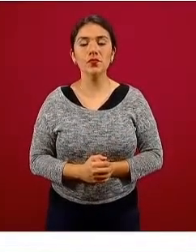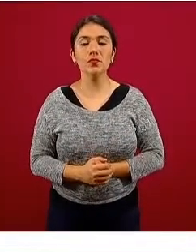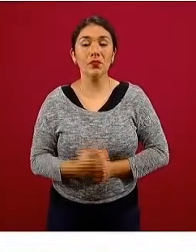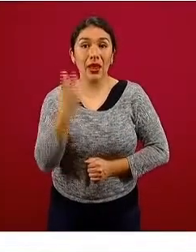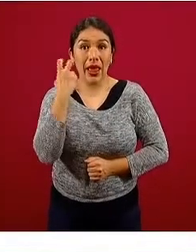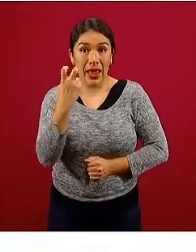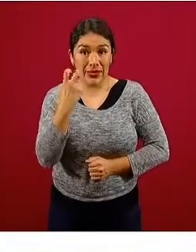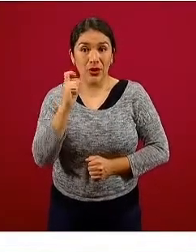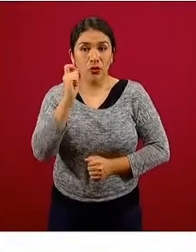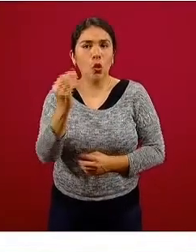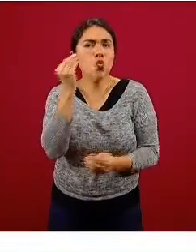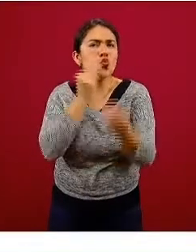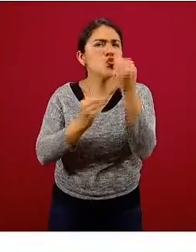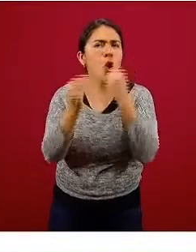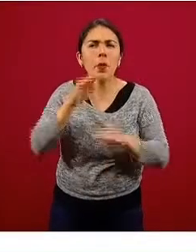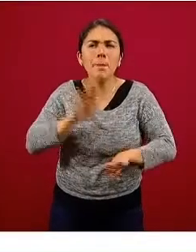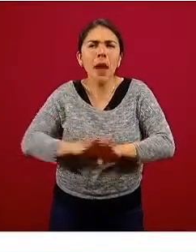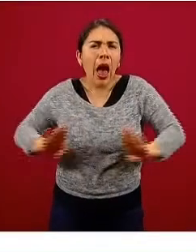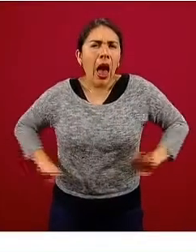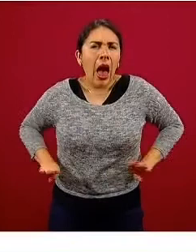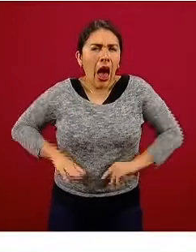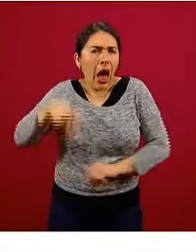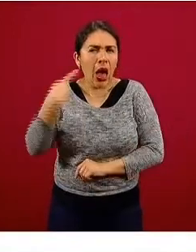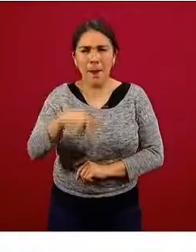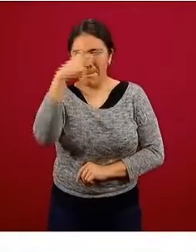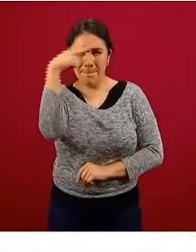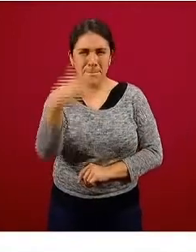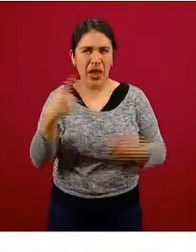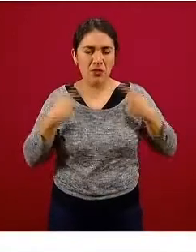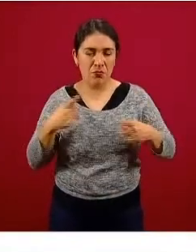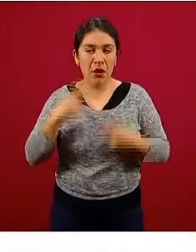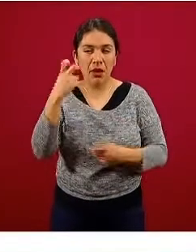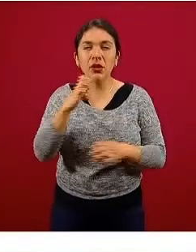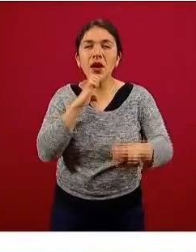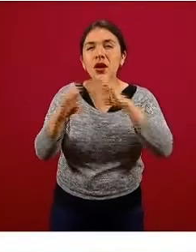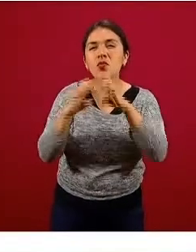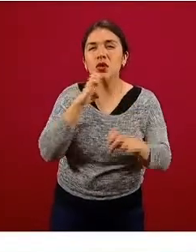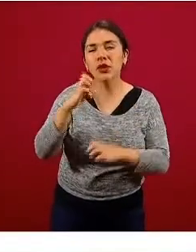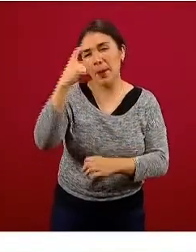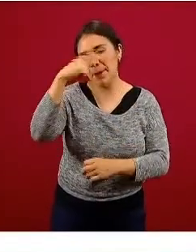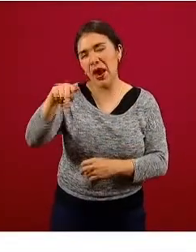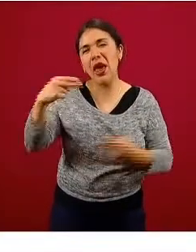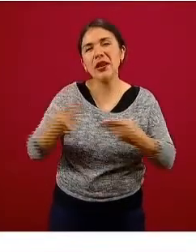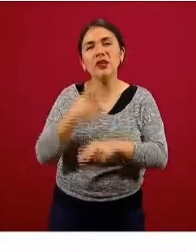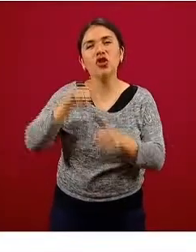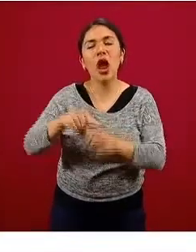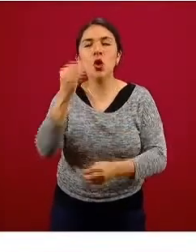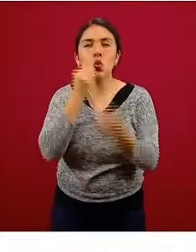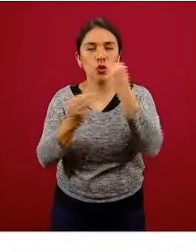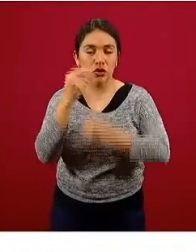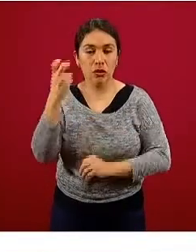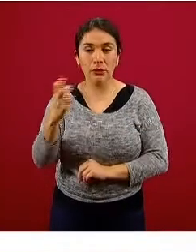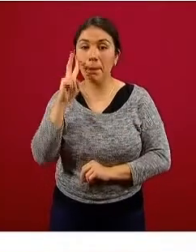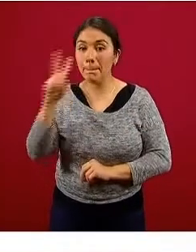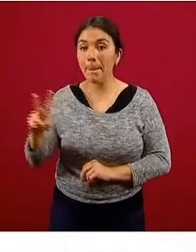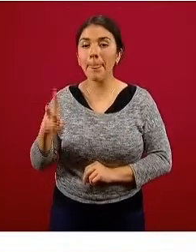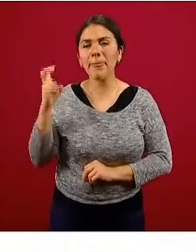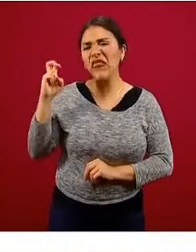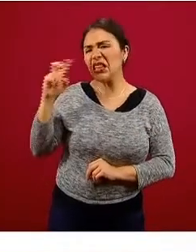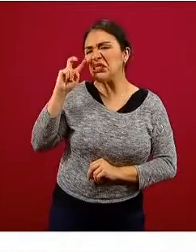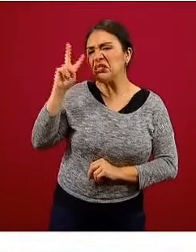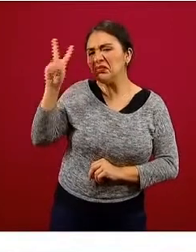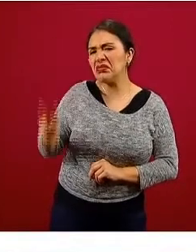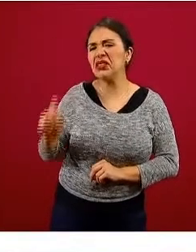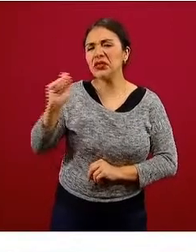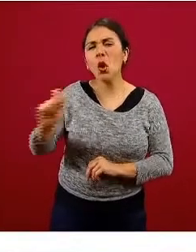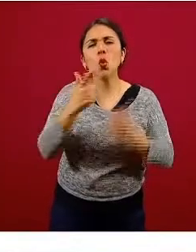Y esto es lo que comemos los mexicanos. Fíjense, esto es el resultado de la Encuesta Nacional de Nutrición. Aquí lo que tenemos